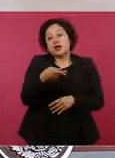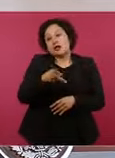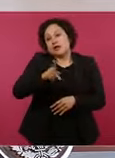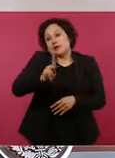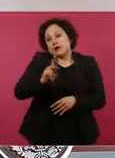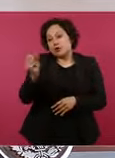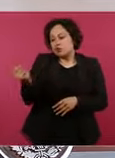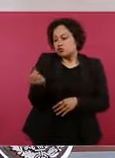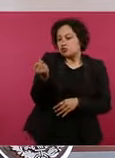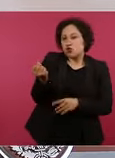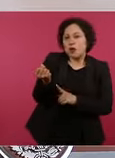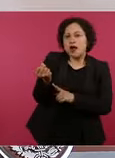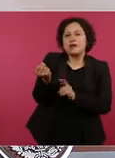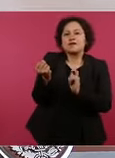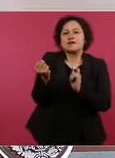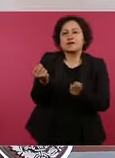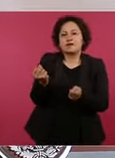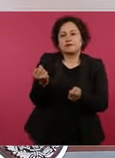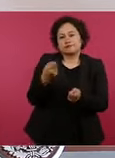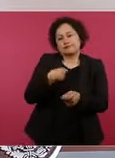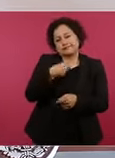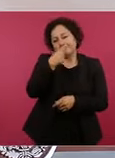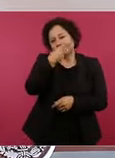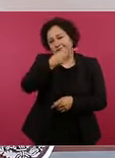repito, Claudia,